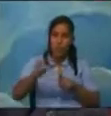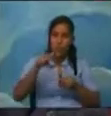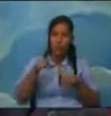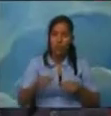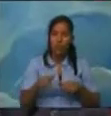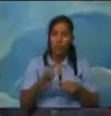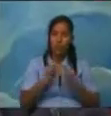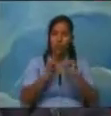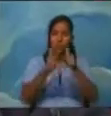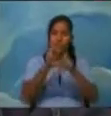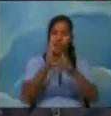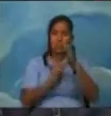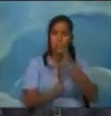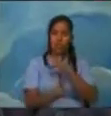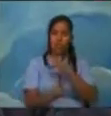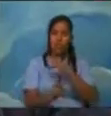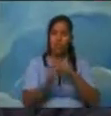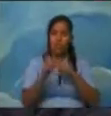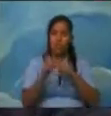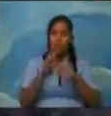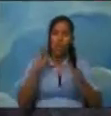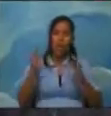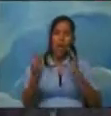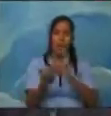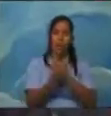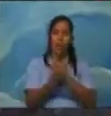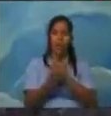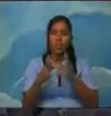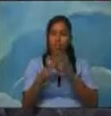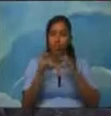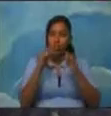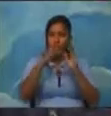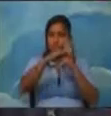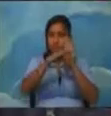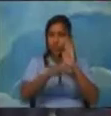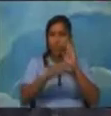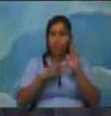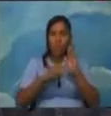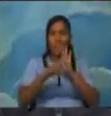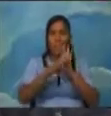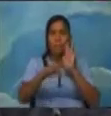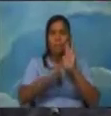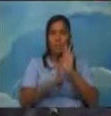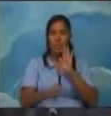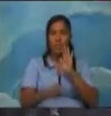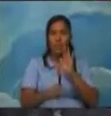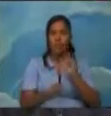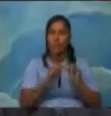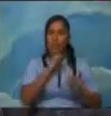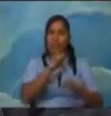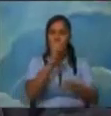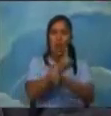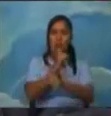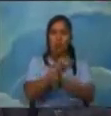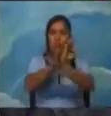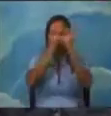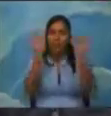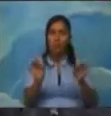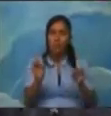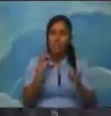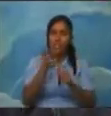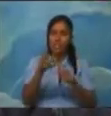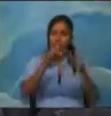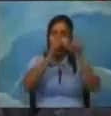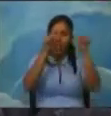versículo, mandando hoy a guardar los estatutos y los mandamientos. Es la única manera de salir de la idolatría,